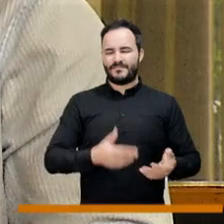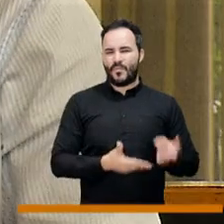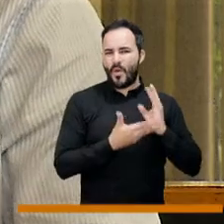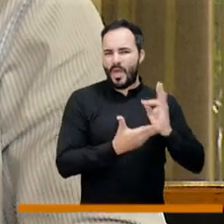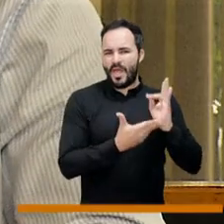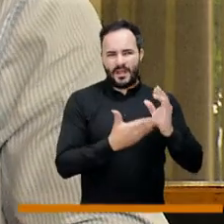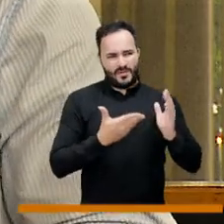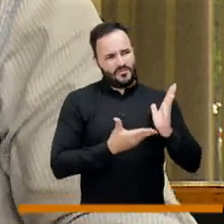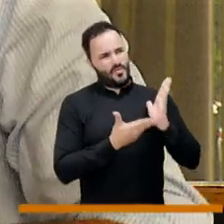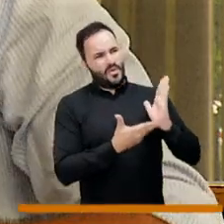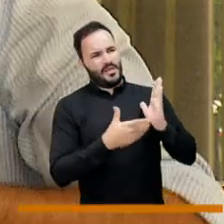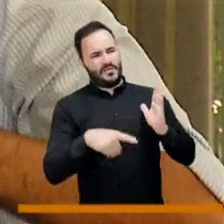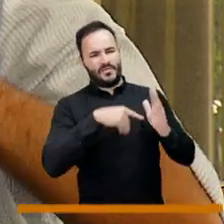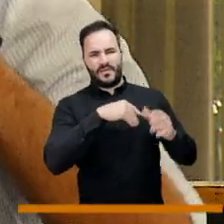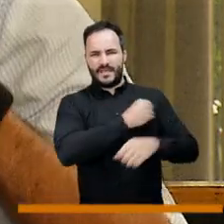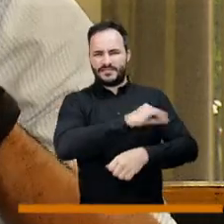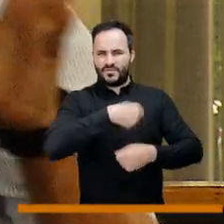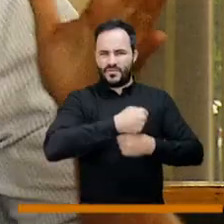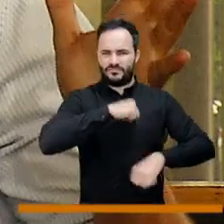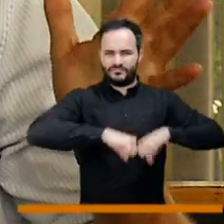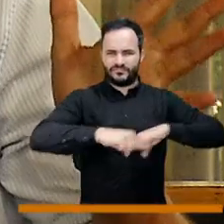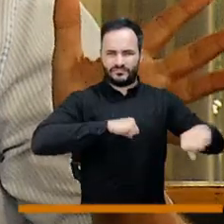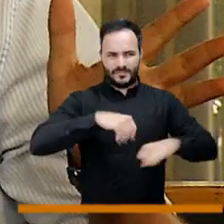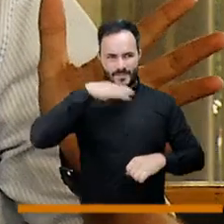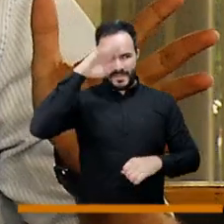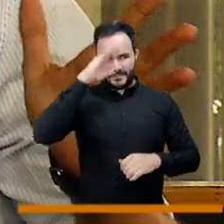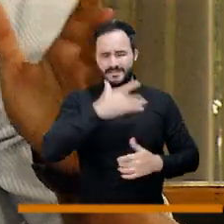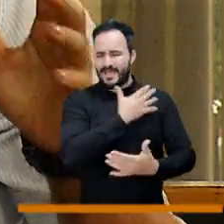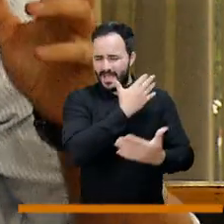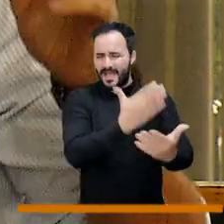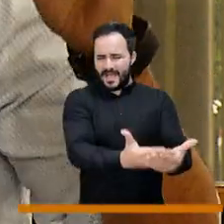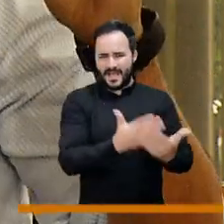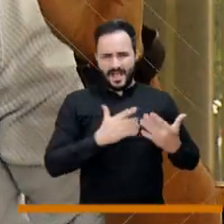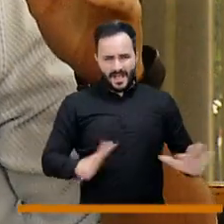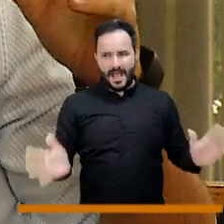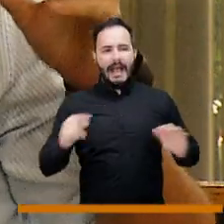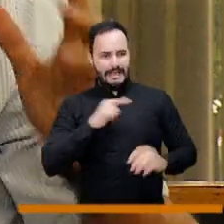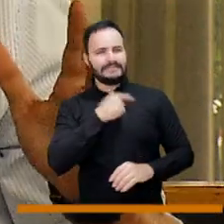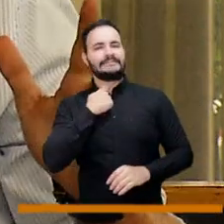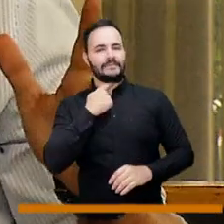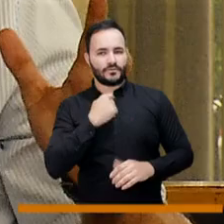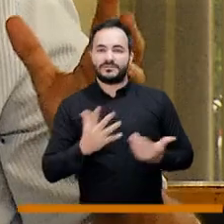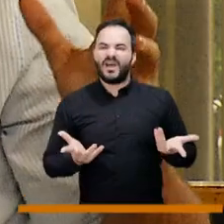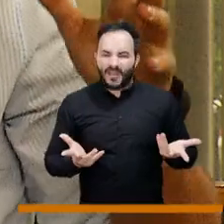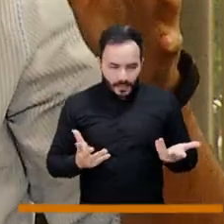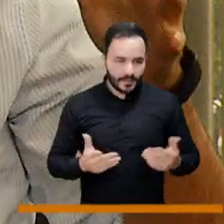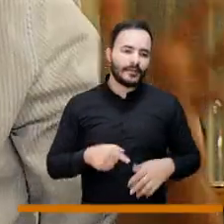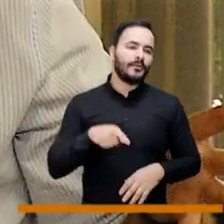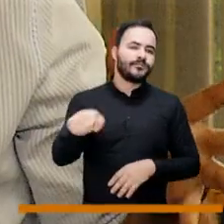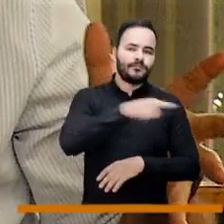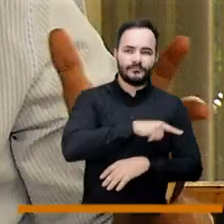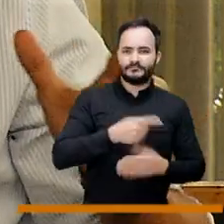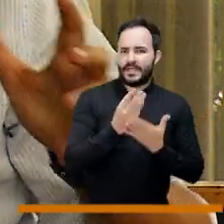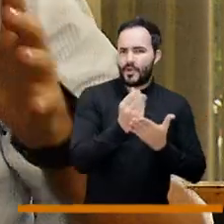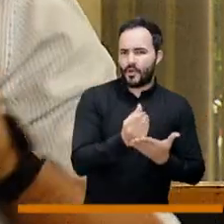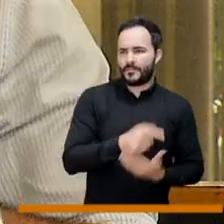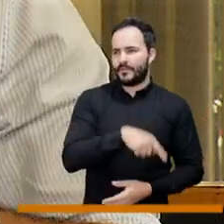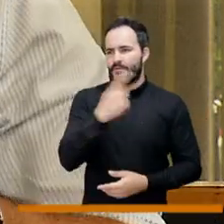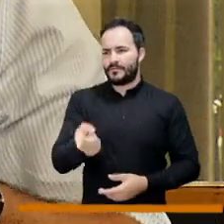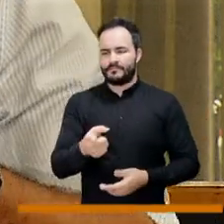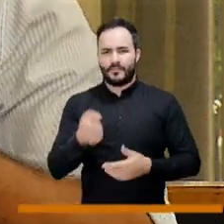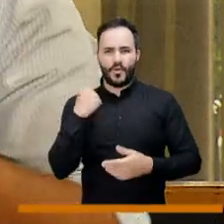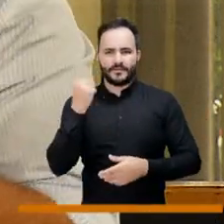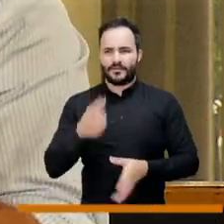el modelo de gestión que entre todos hemos construido en Medellín, que es que todas las fuerzas vivas, el sector económico, el